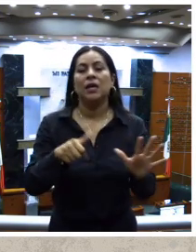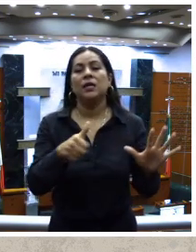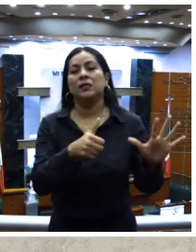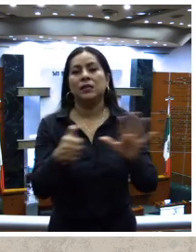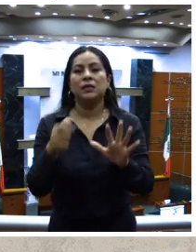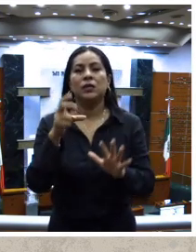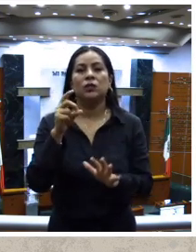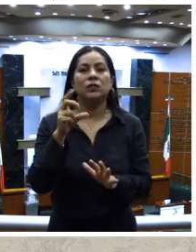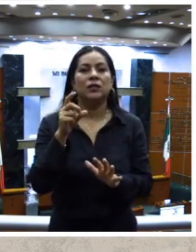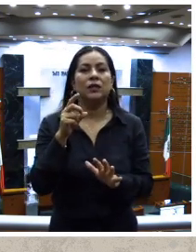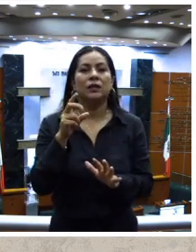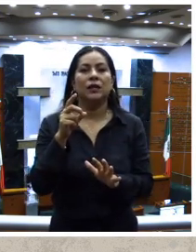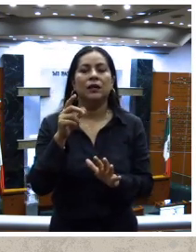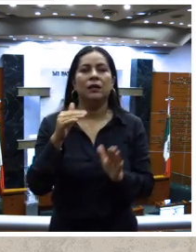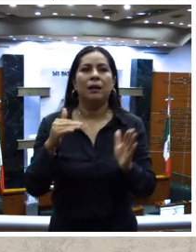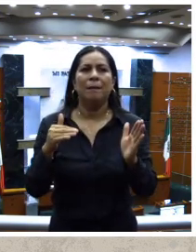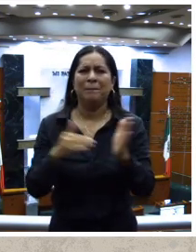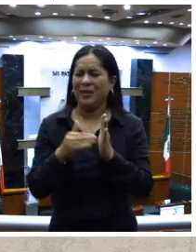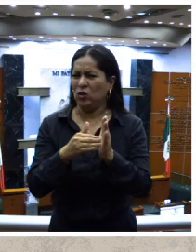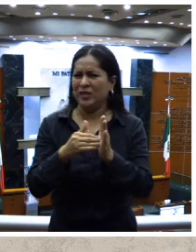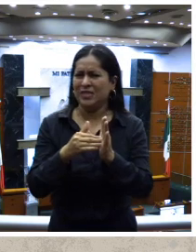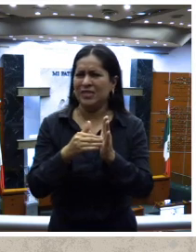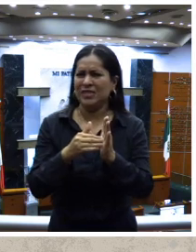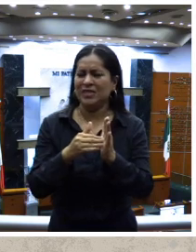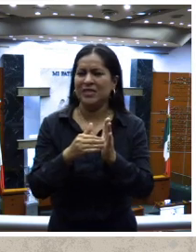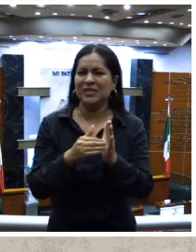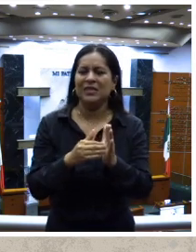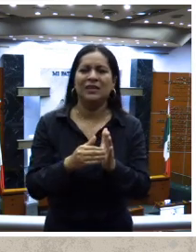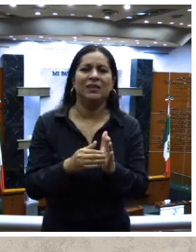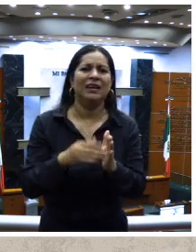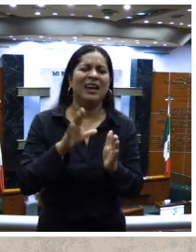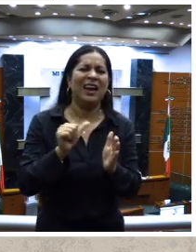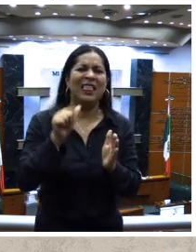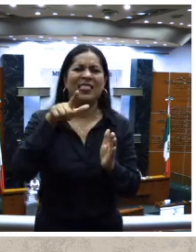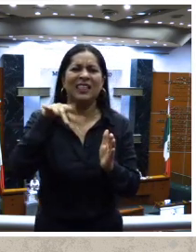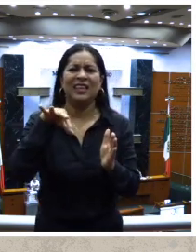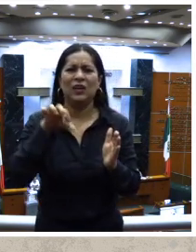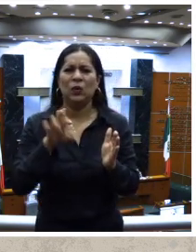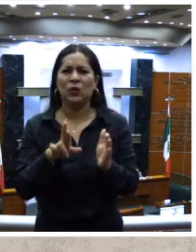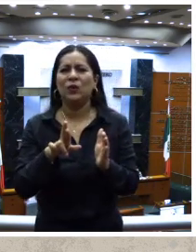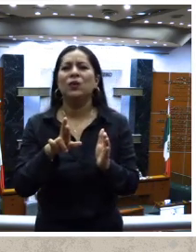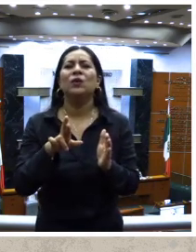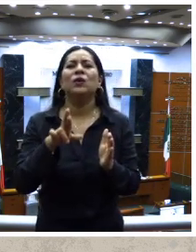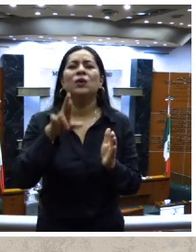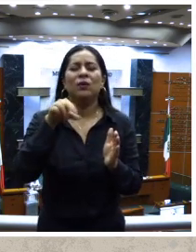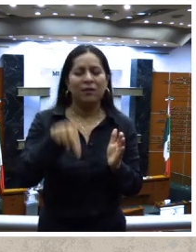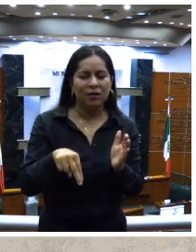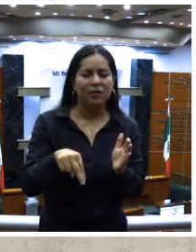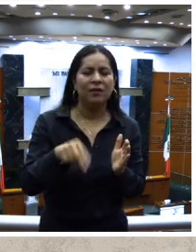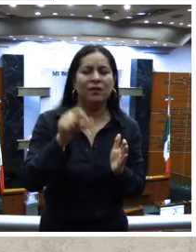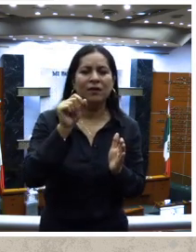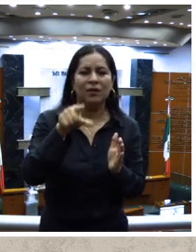1.630 mil millones de pesos. Felipe Calderón, de 2006 a 2012,